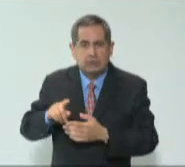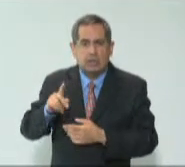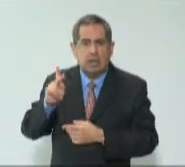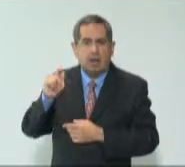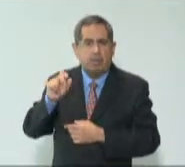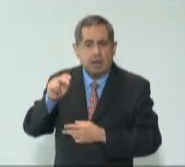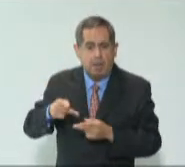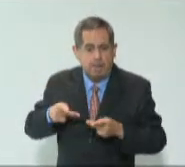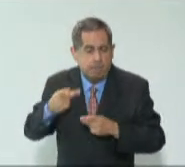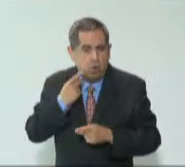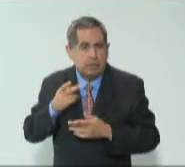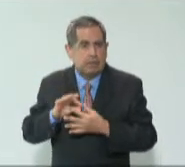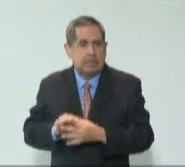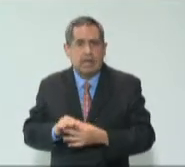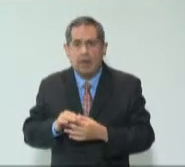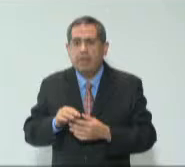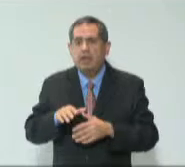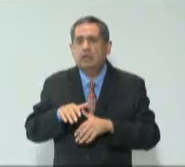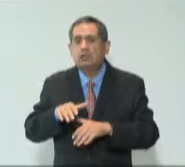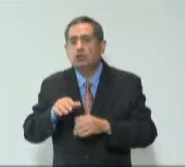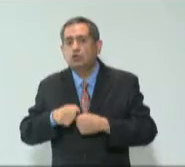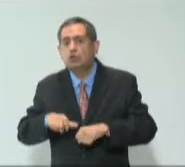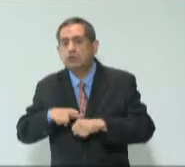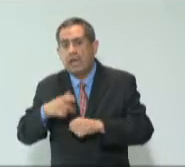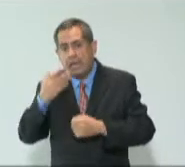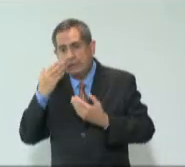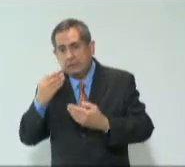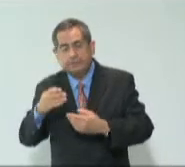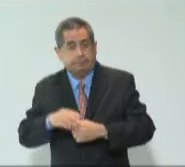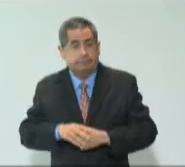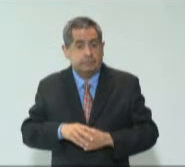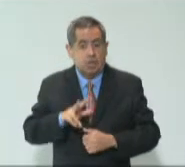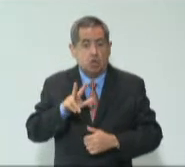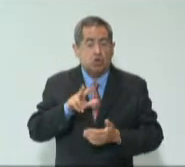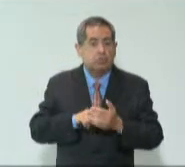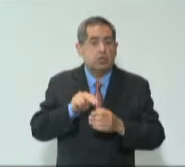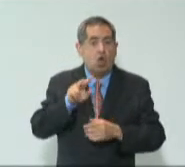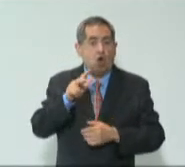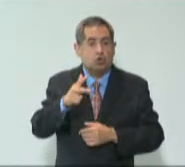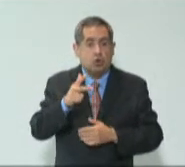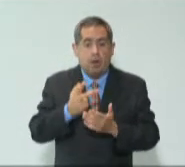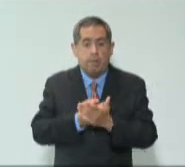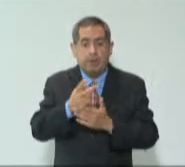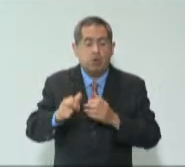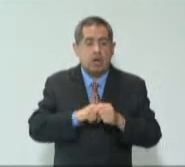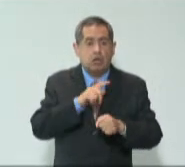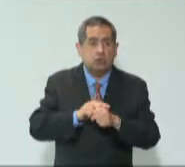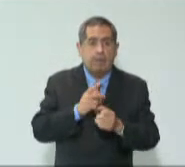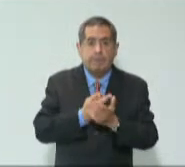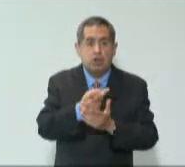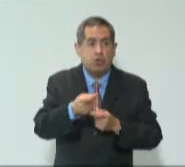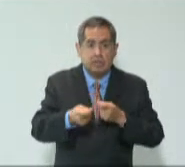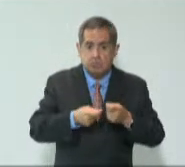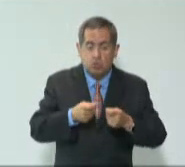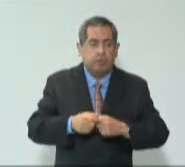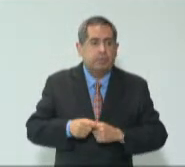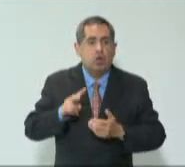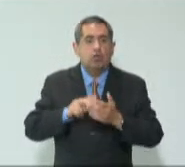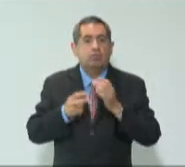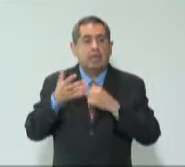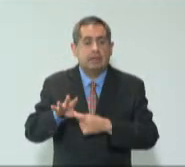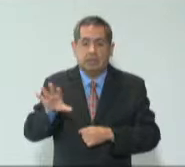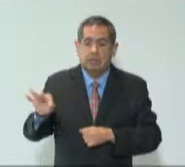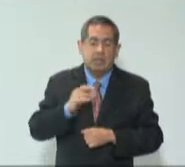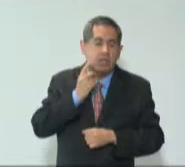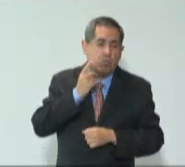política y tendencias sociales en 2008 obtuvo el premio Nacional de periodismo en 2010 fue electo